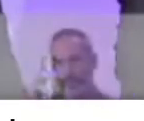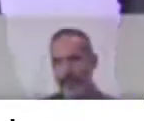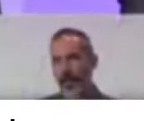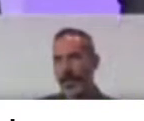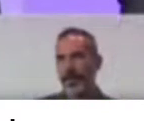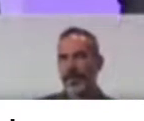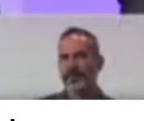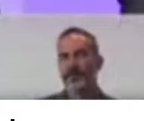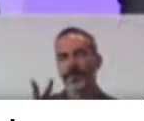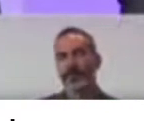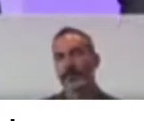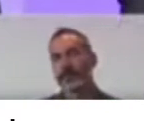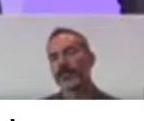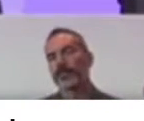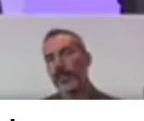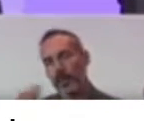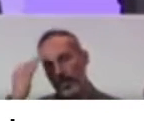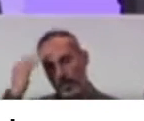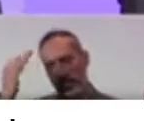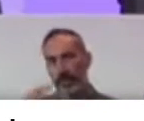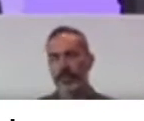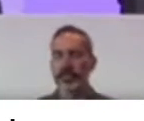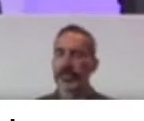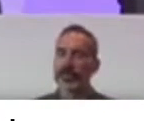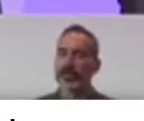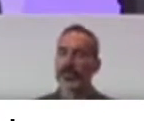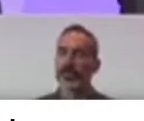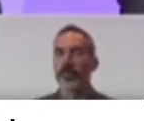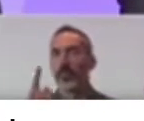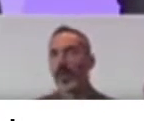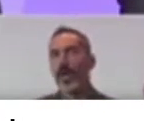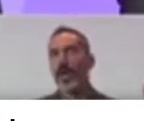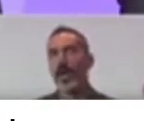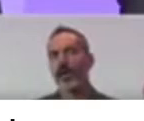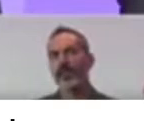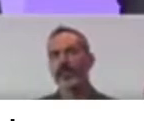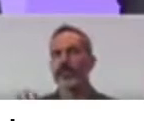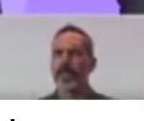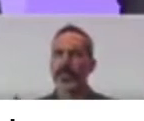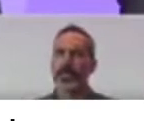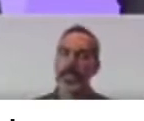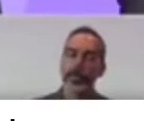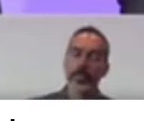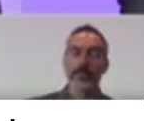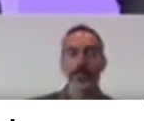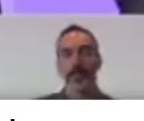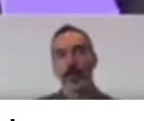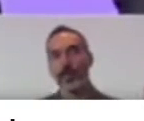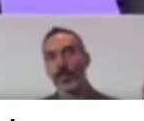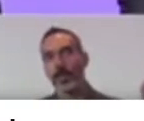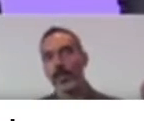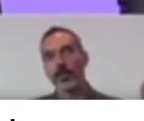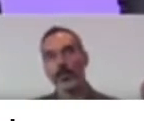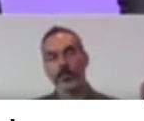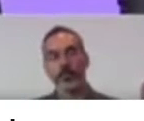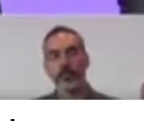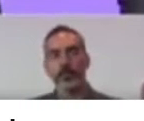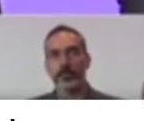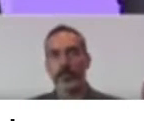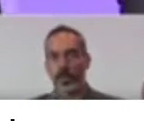verdad. Un año puede parecer algo fugaz, pero en este intervalo de tiempo suceden